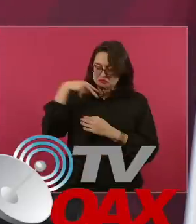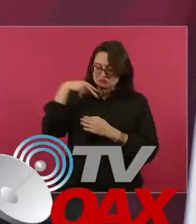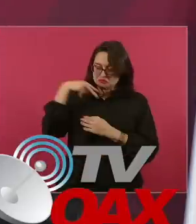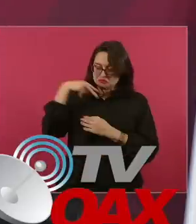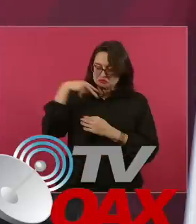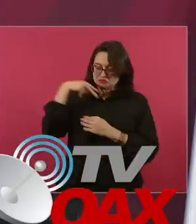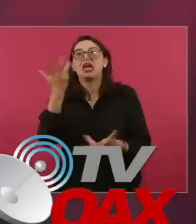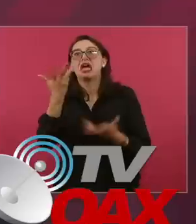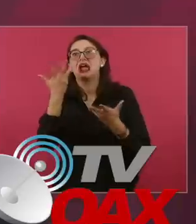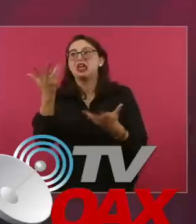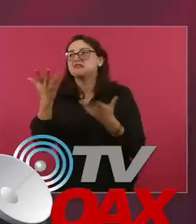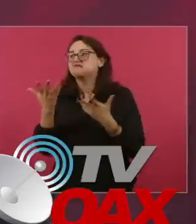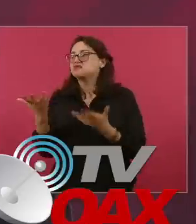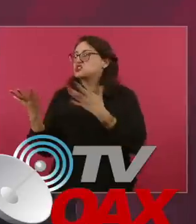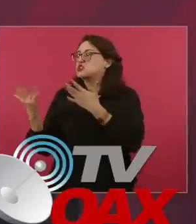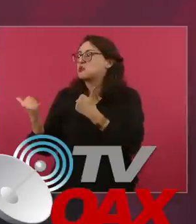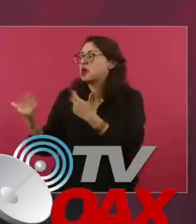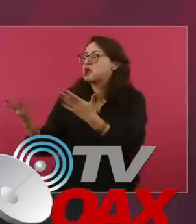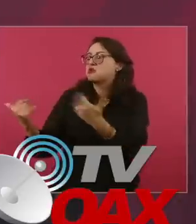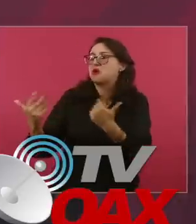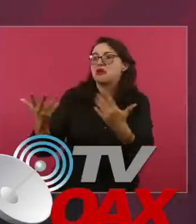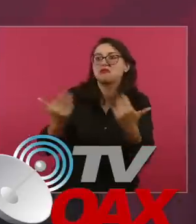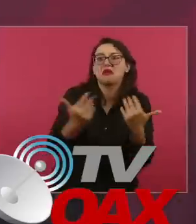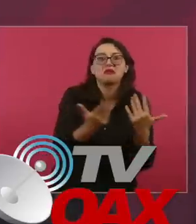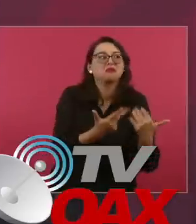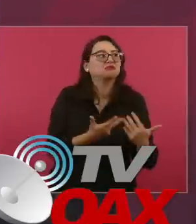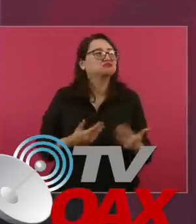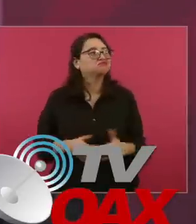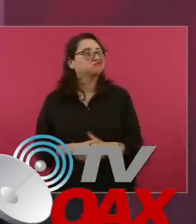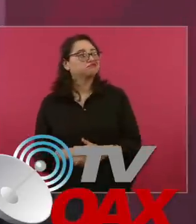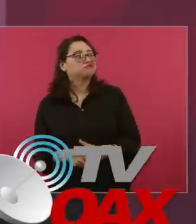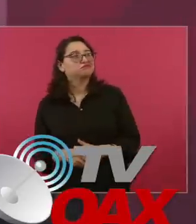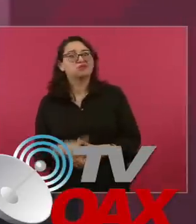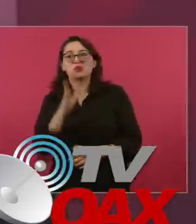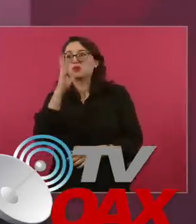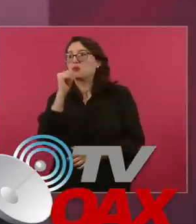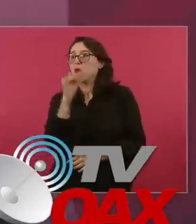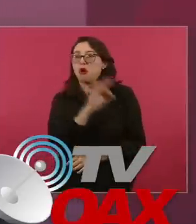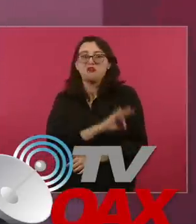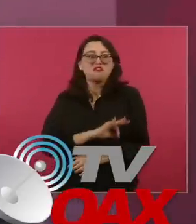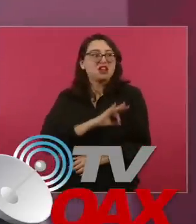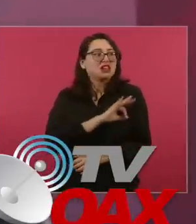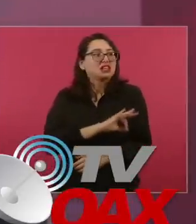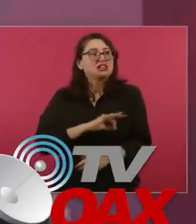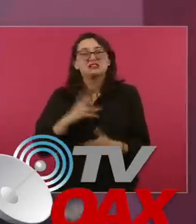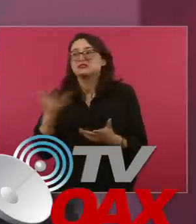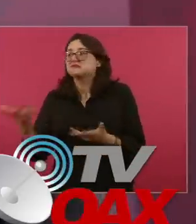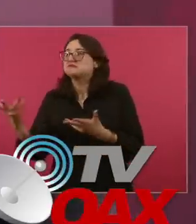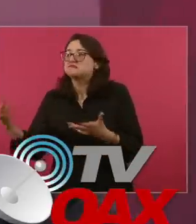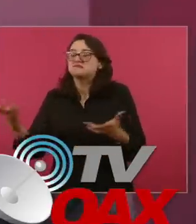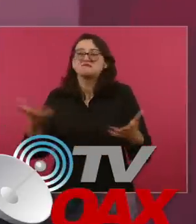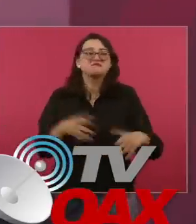deseos para vivir, para triunfar, para ser feliz.